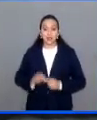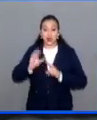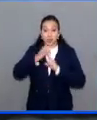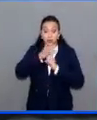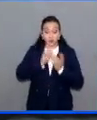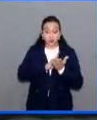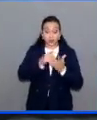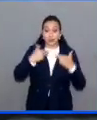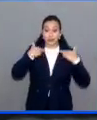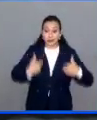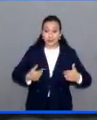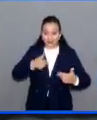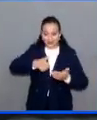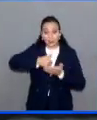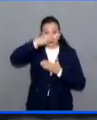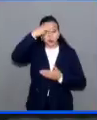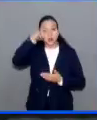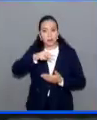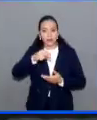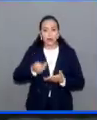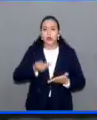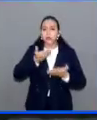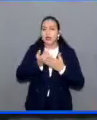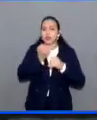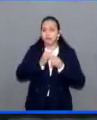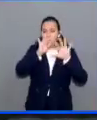de México presentó su informe de actividades